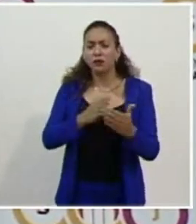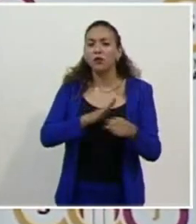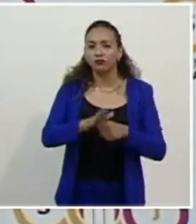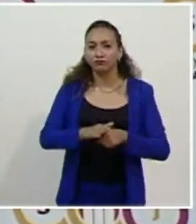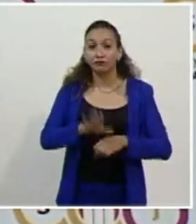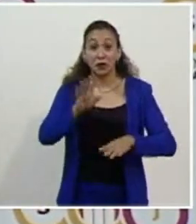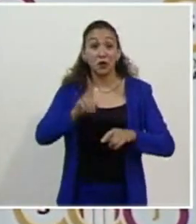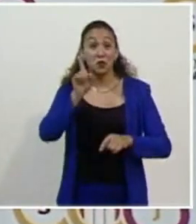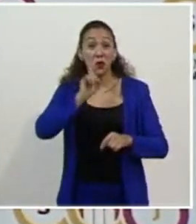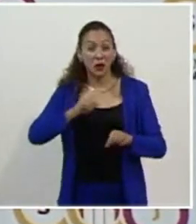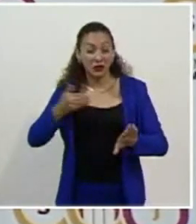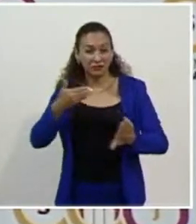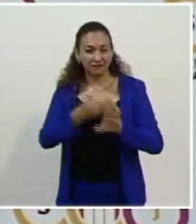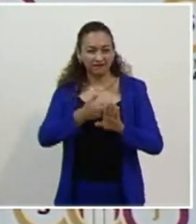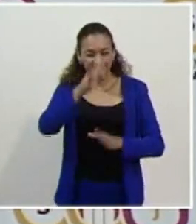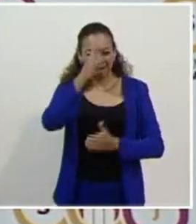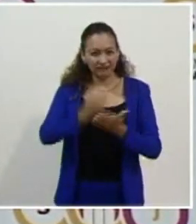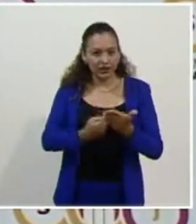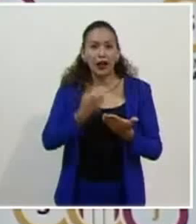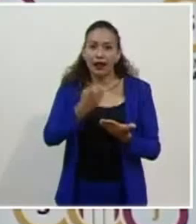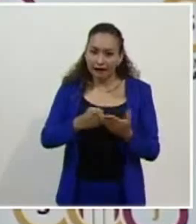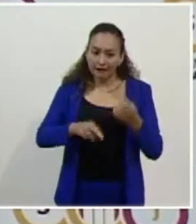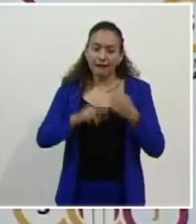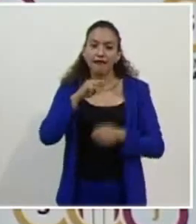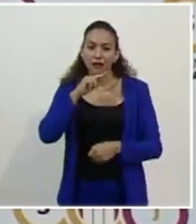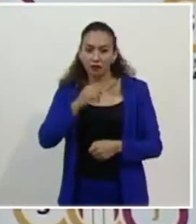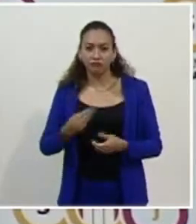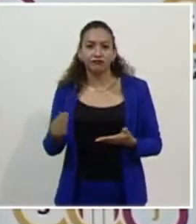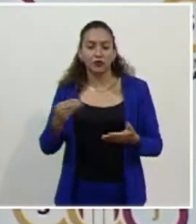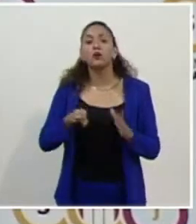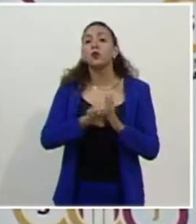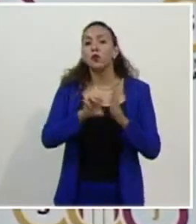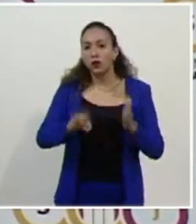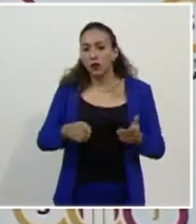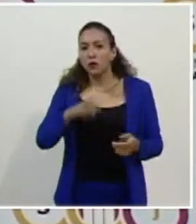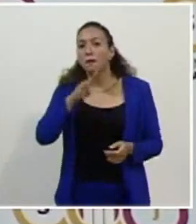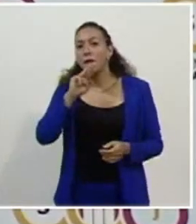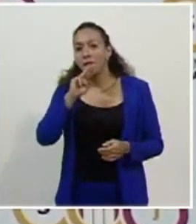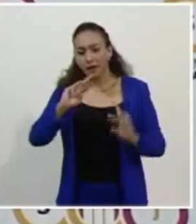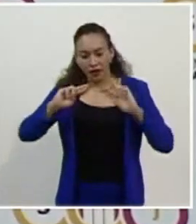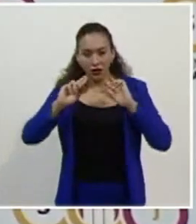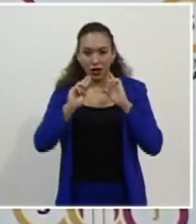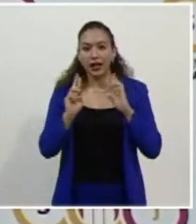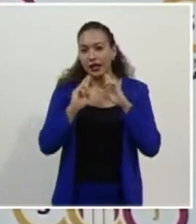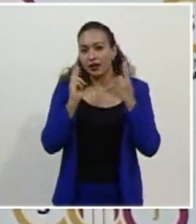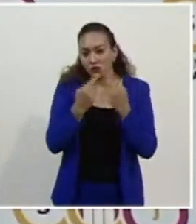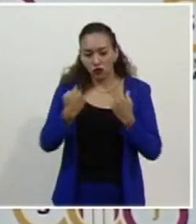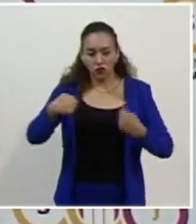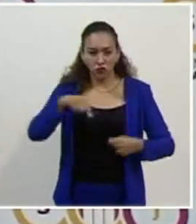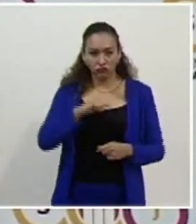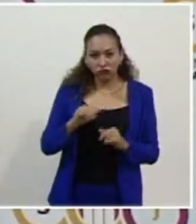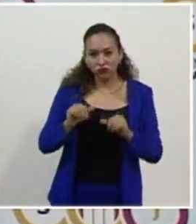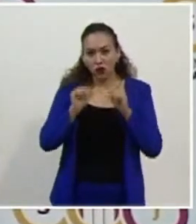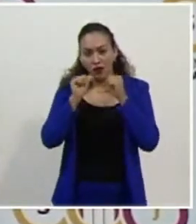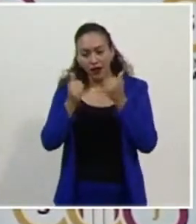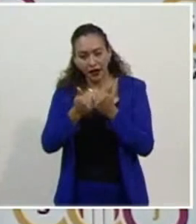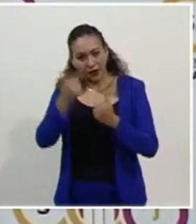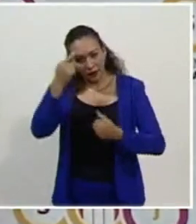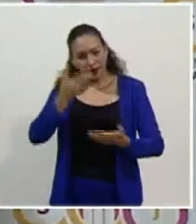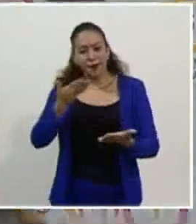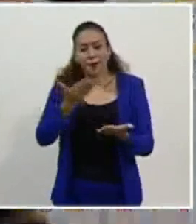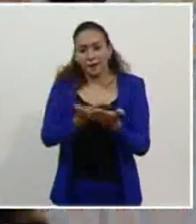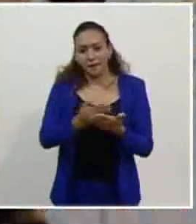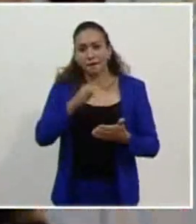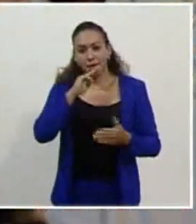buscar el acceso a la justicia de miles de madres que conformamos la asociación civil. La falta de capacitación y la intromisión al